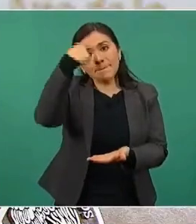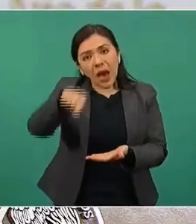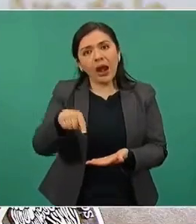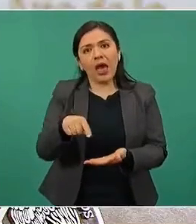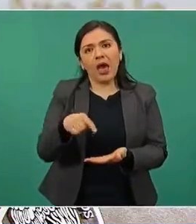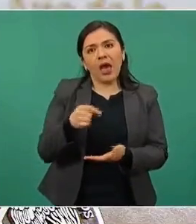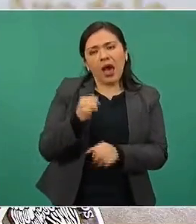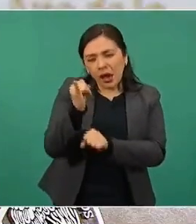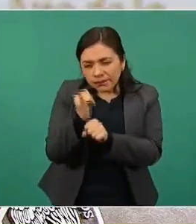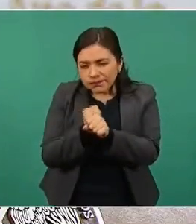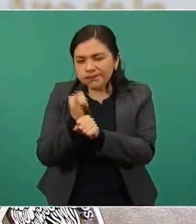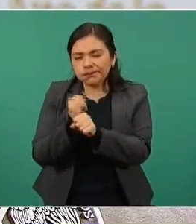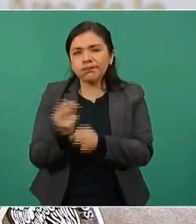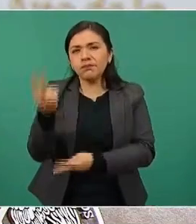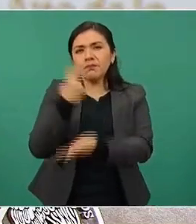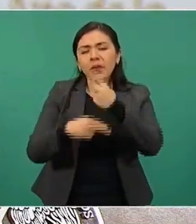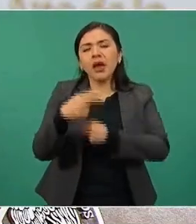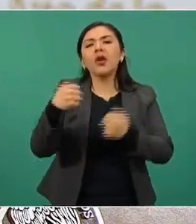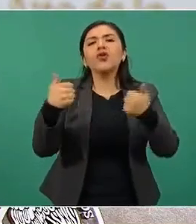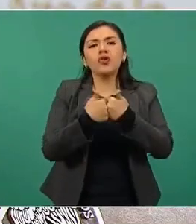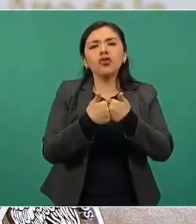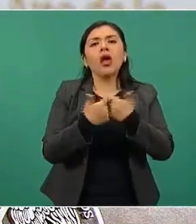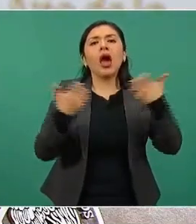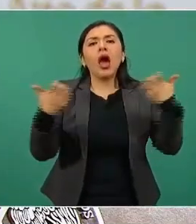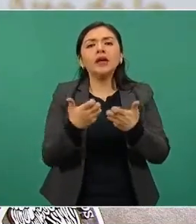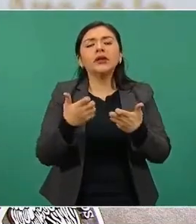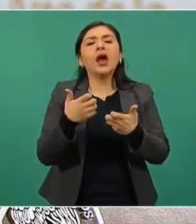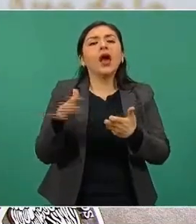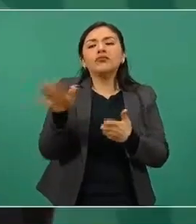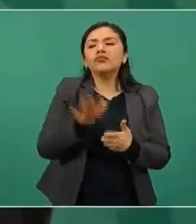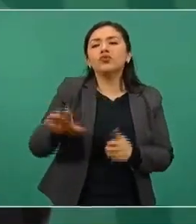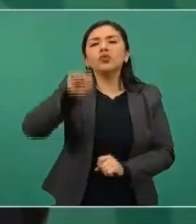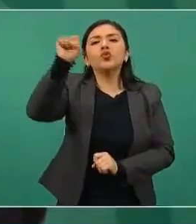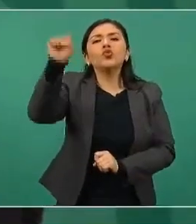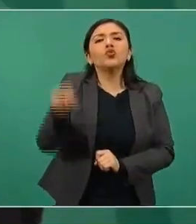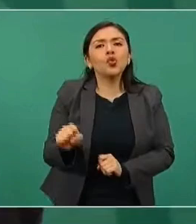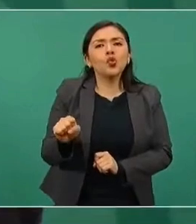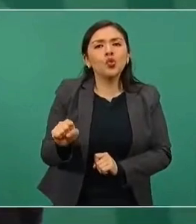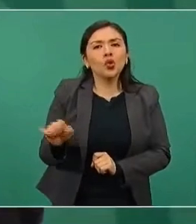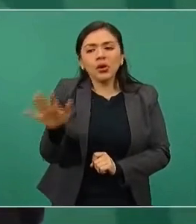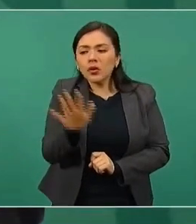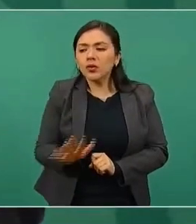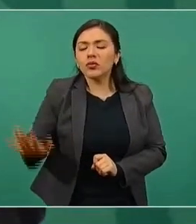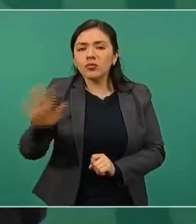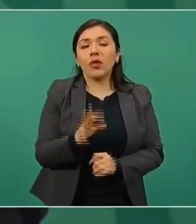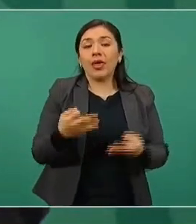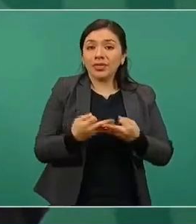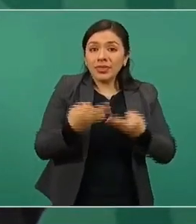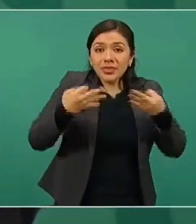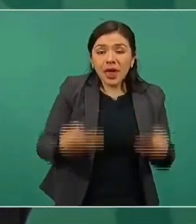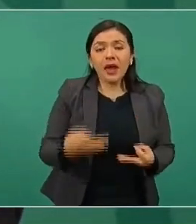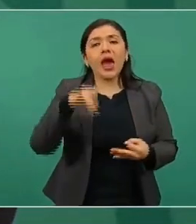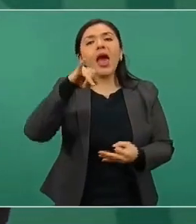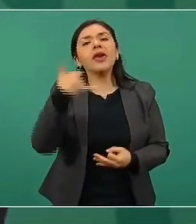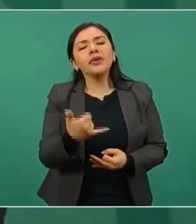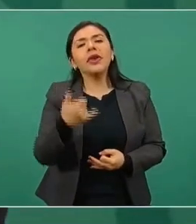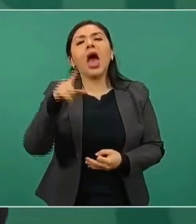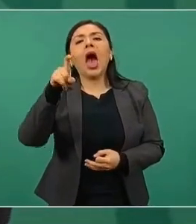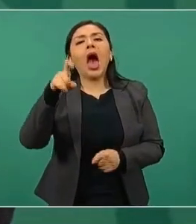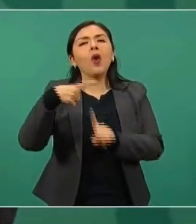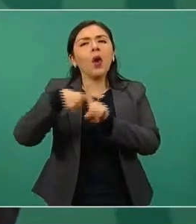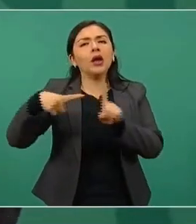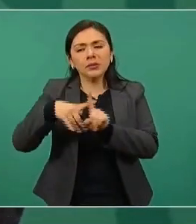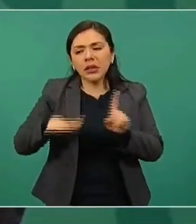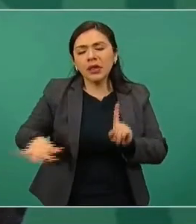exploración y en desarrollo al sureste, en tierra y en aguas someras. El resultado fue